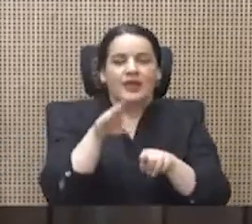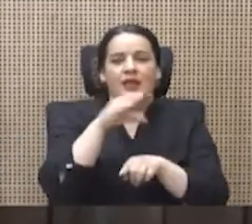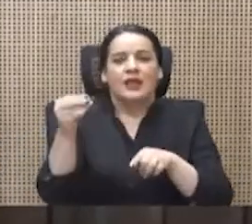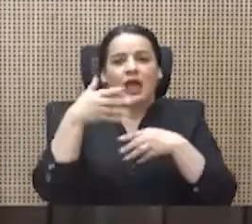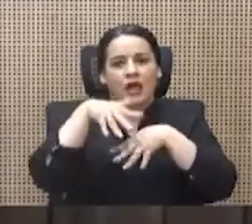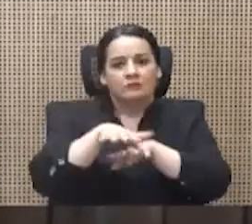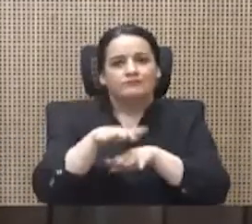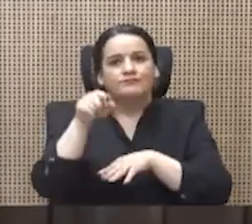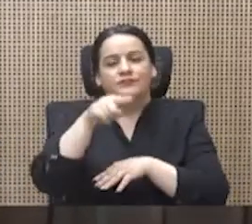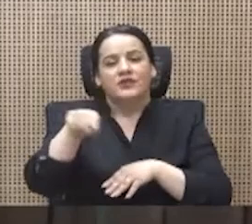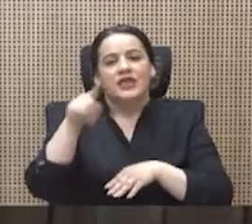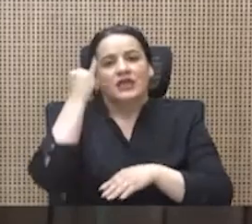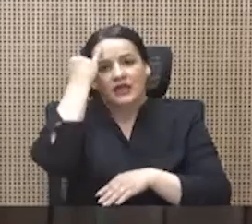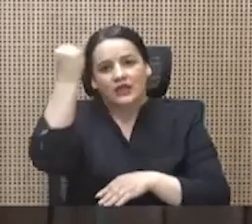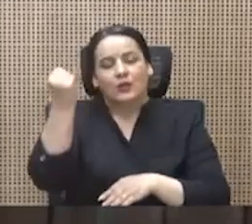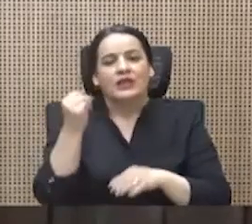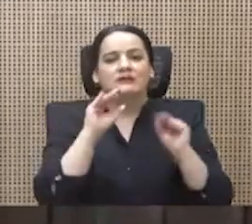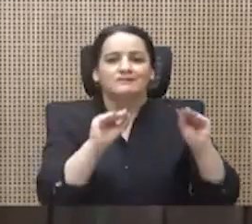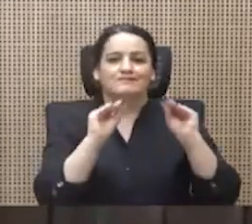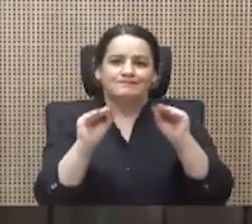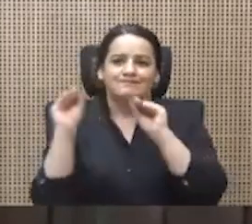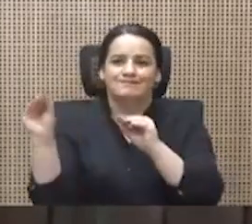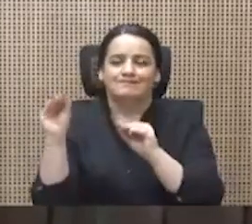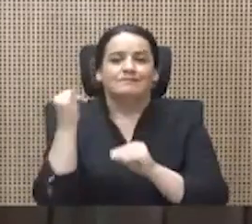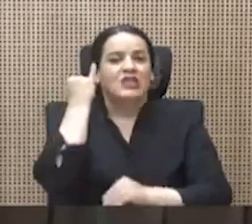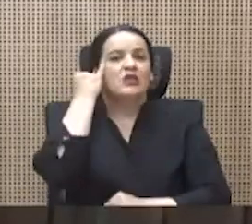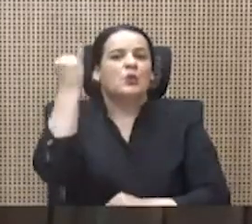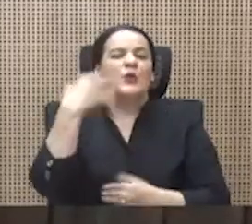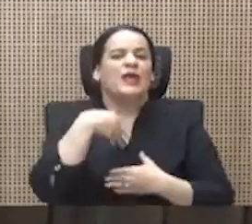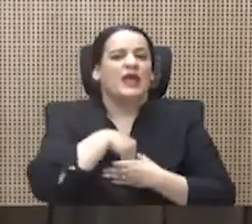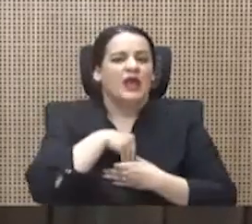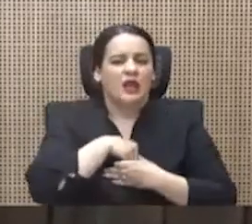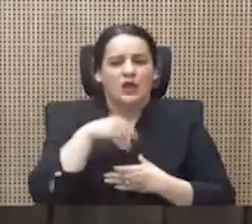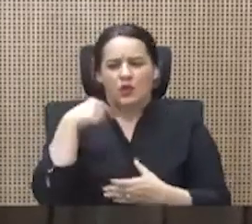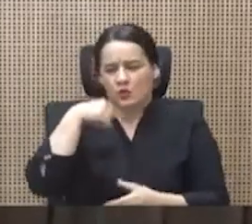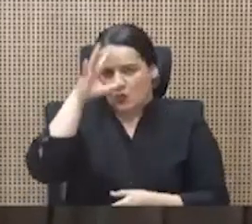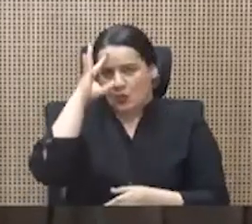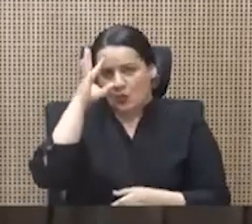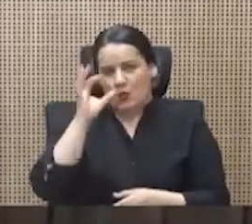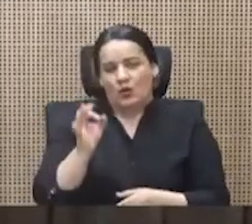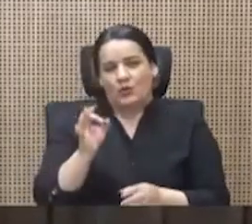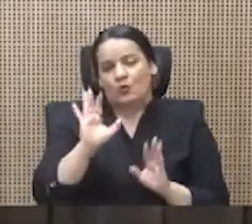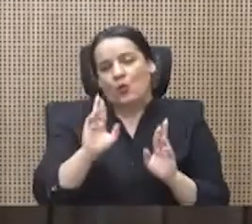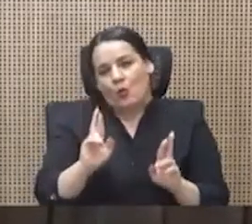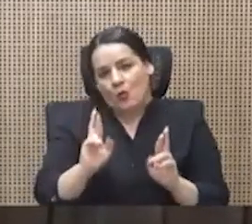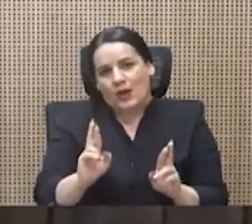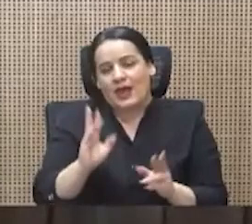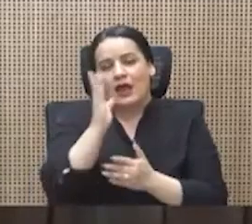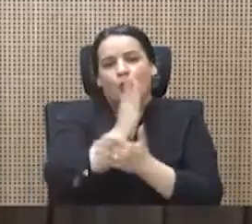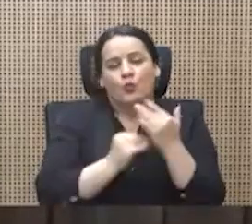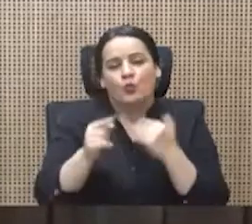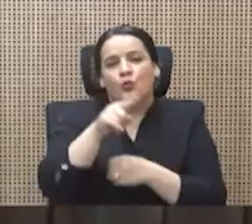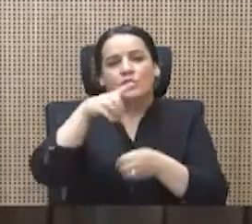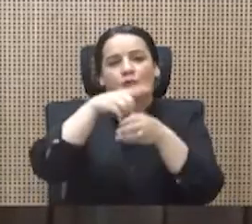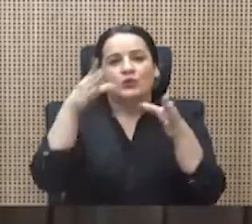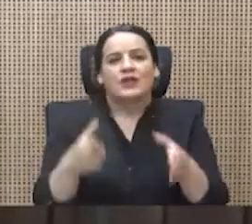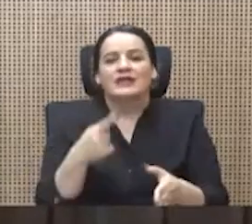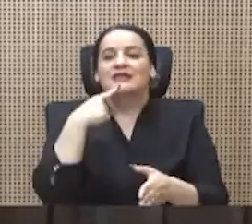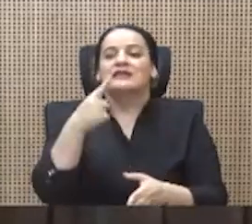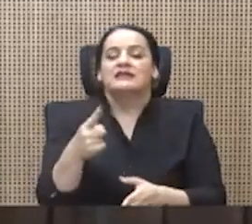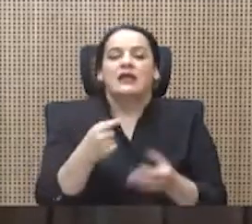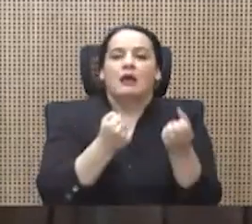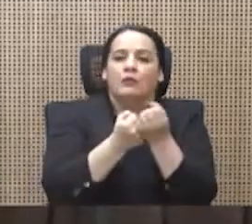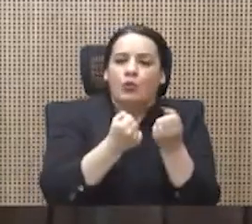es la adoctrinamiento en ideología de género Ojalá algunos diputados de este periodo que se dicen provida y que se dicen por familia